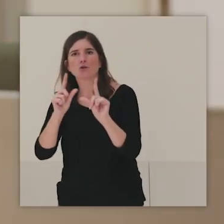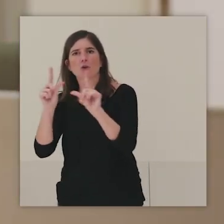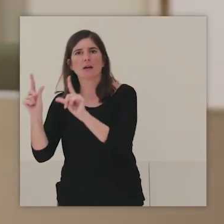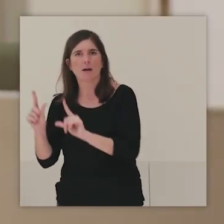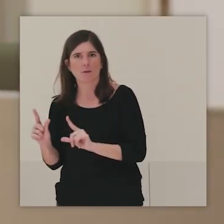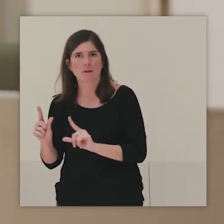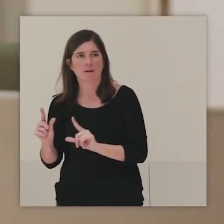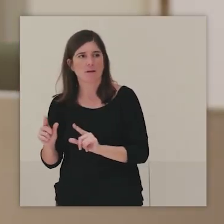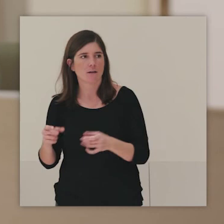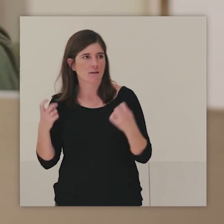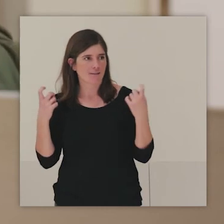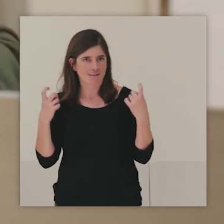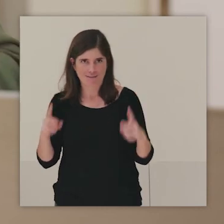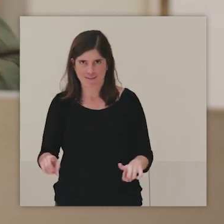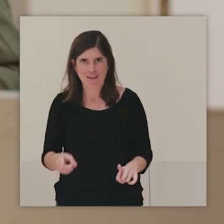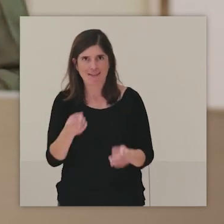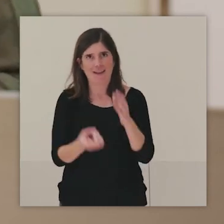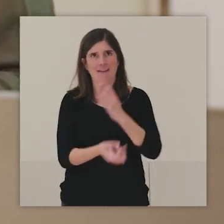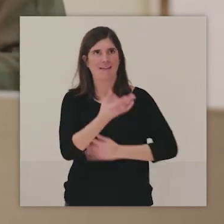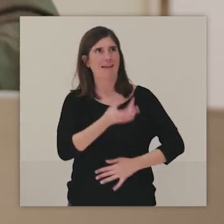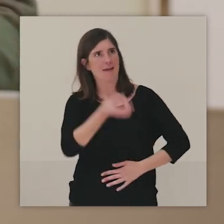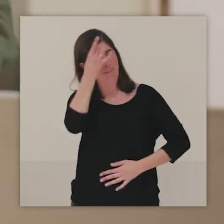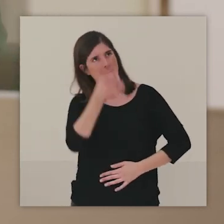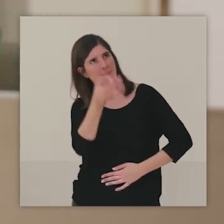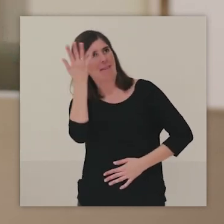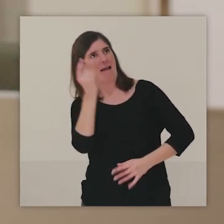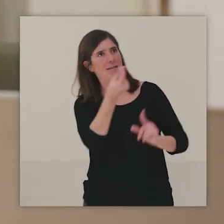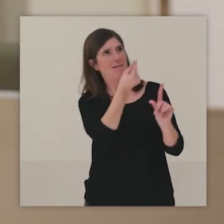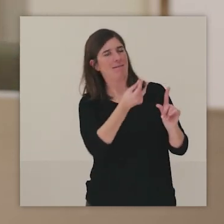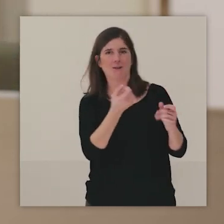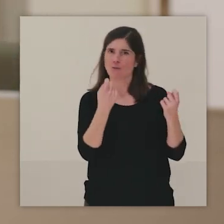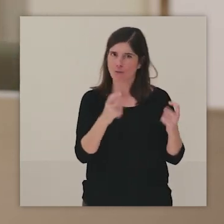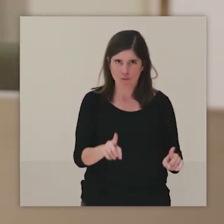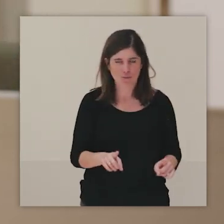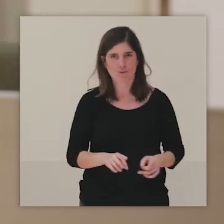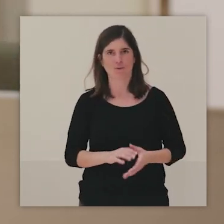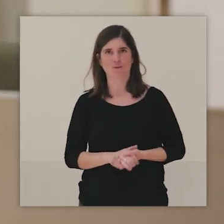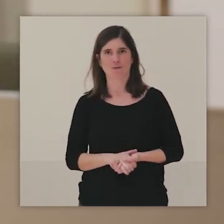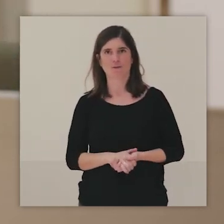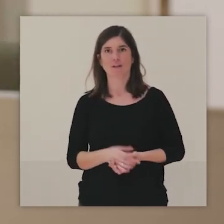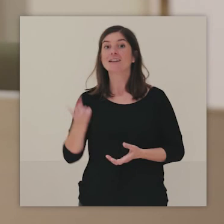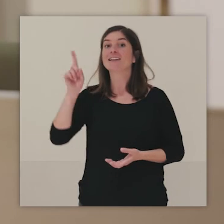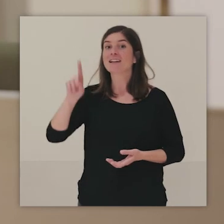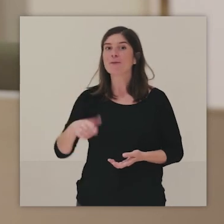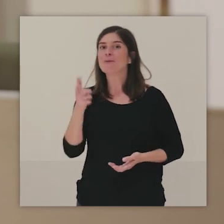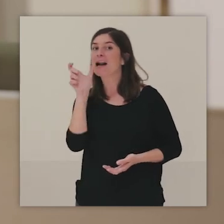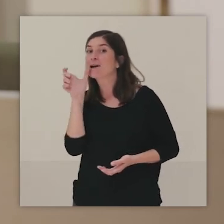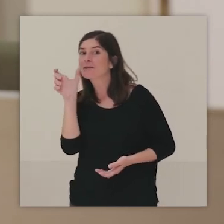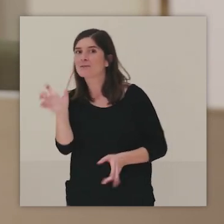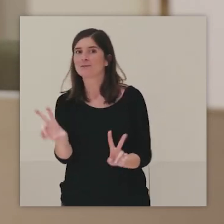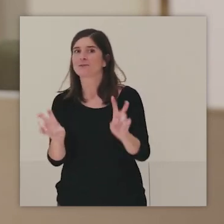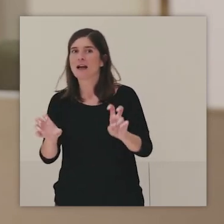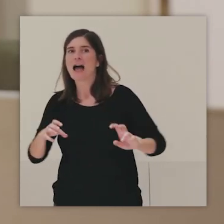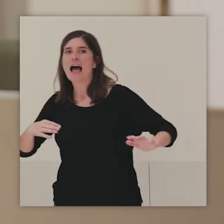utilización. Y no hace falta crear pictogramas. Y una iniciativa que no me dio tiempo a incluir,